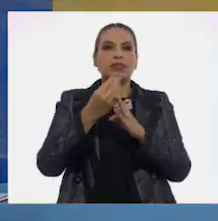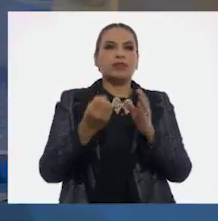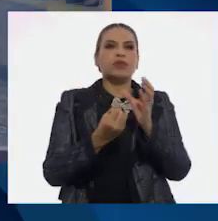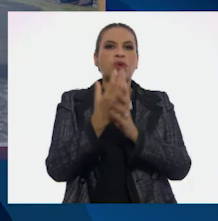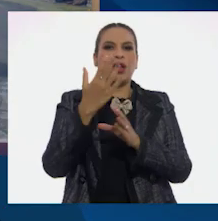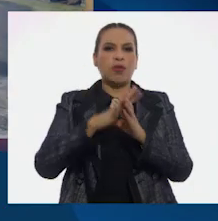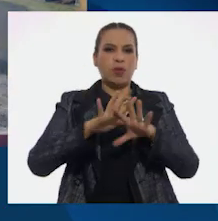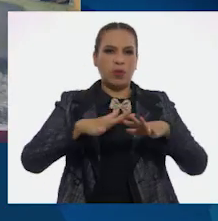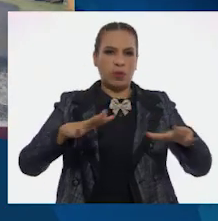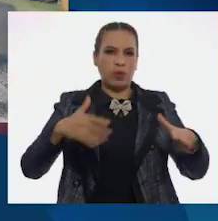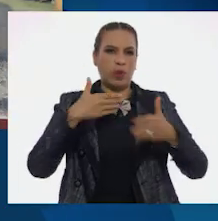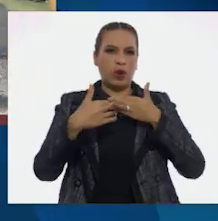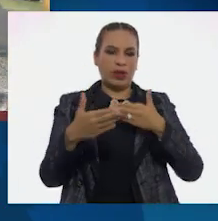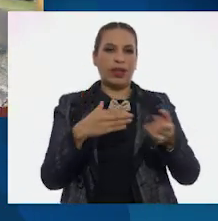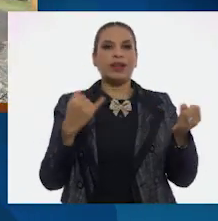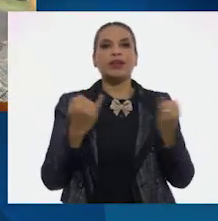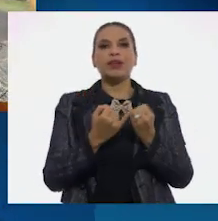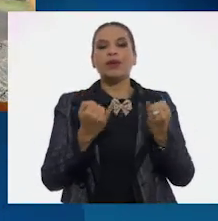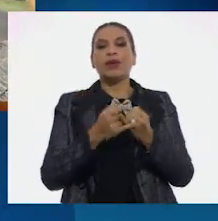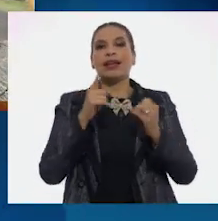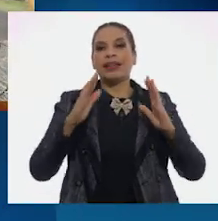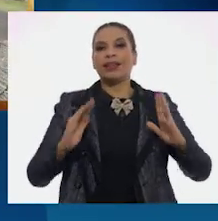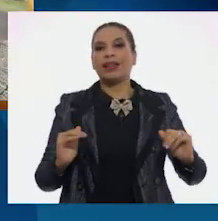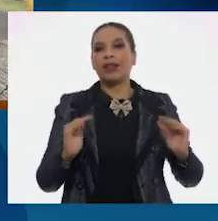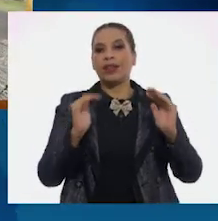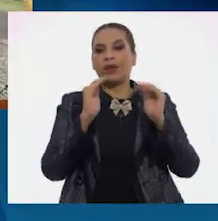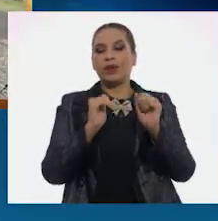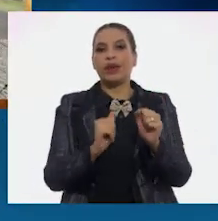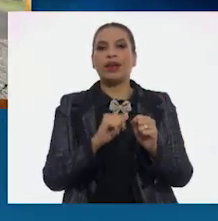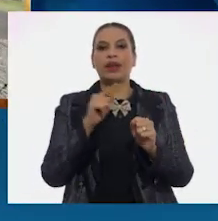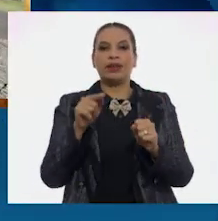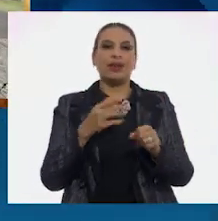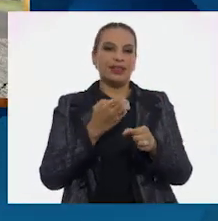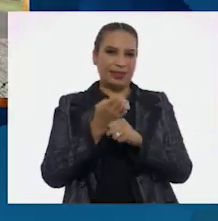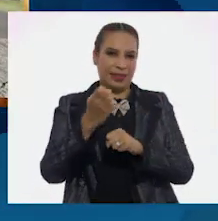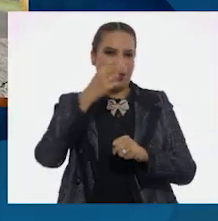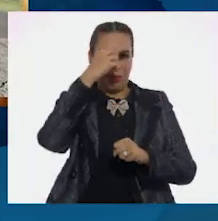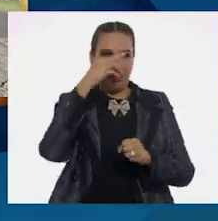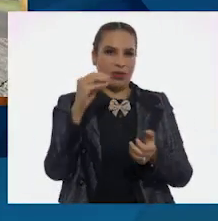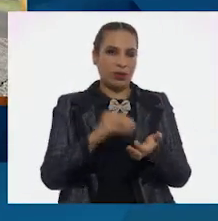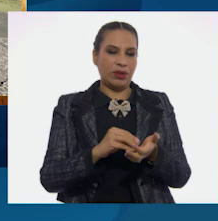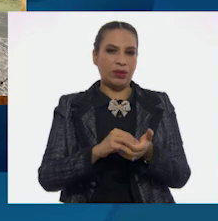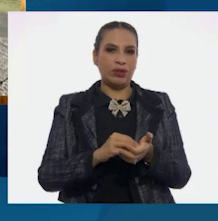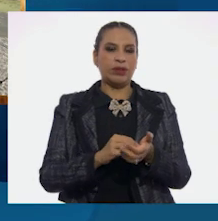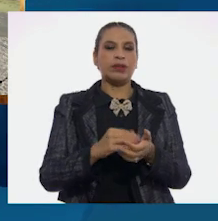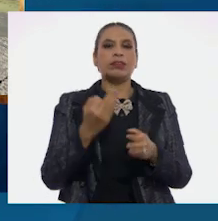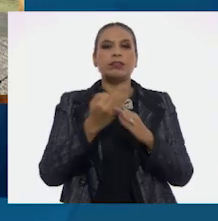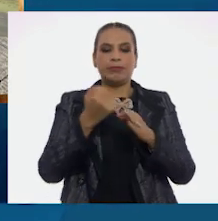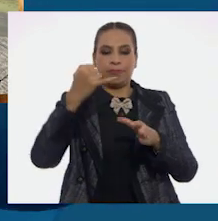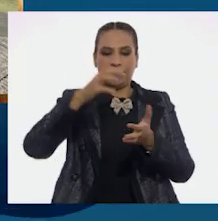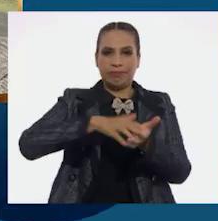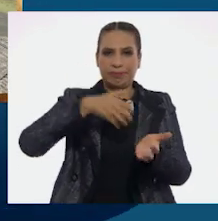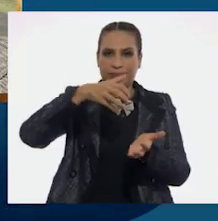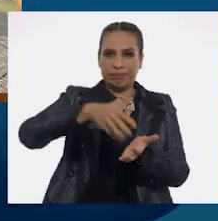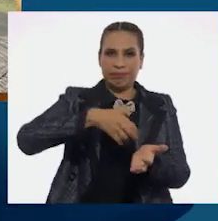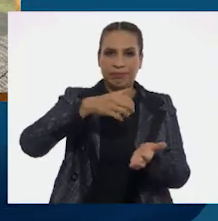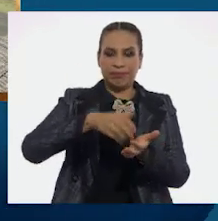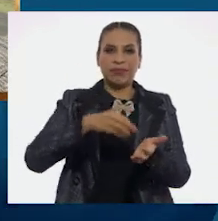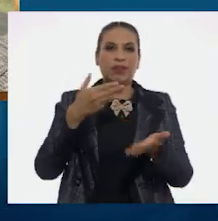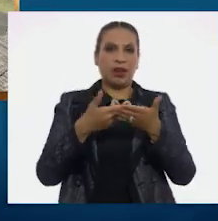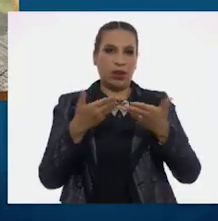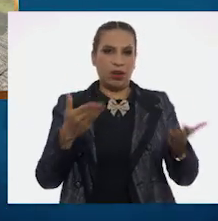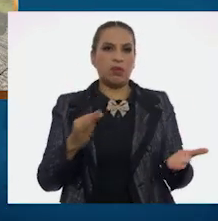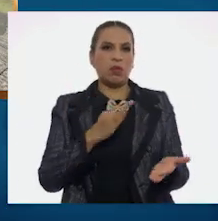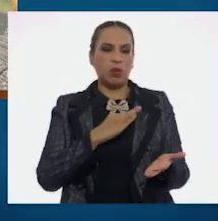moderno. También, Teotihuacán, en el actual Estado de México, fue excavado y ahora, a partir de entonces,